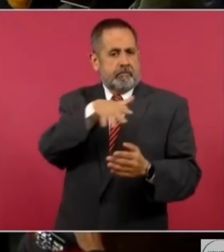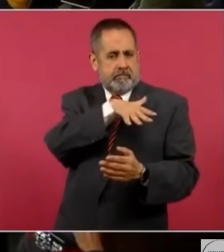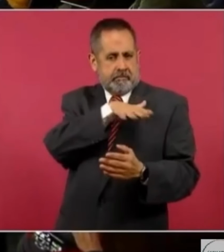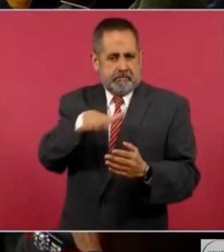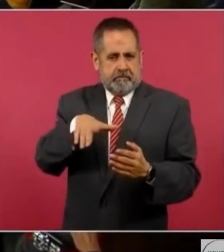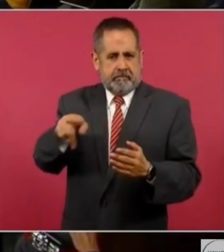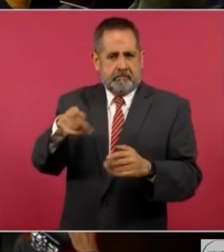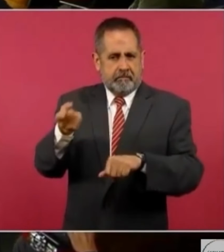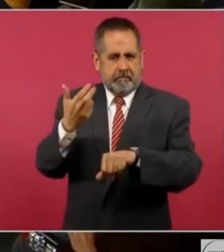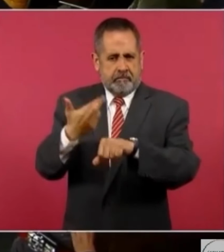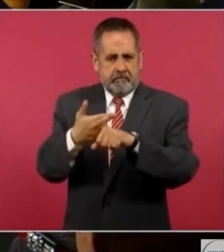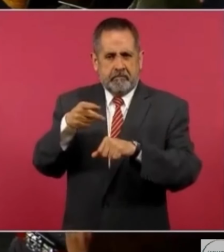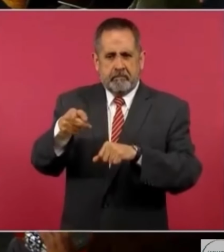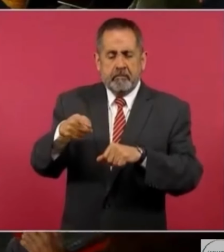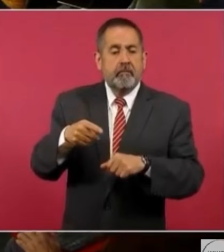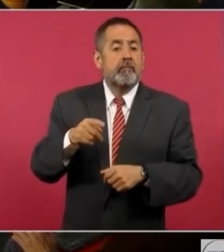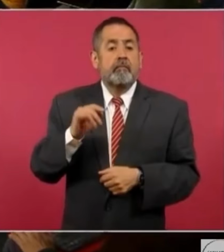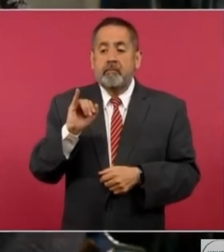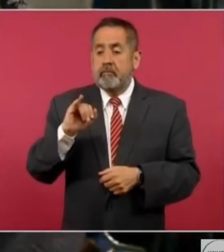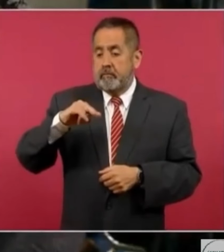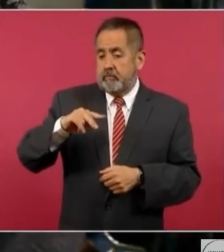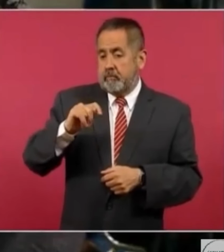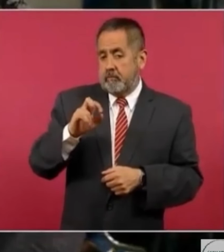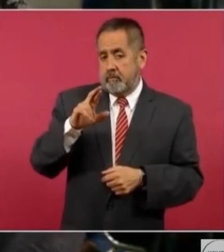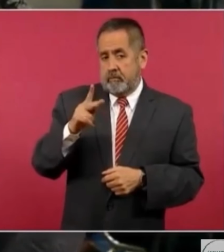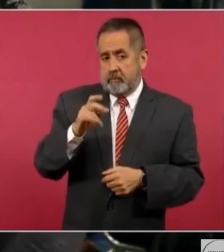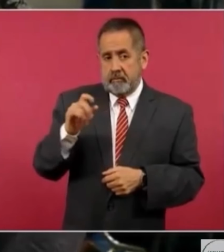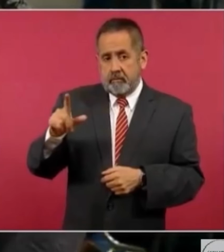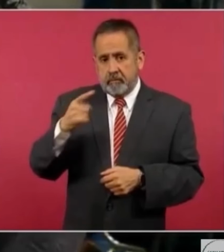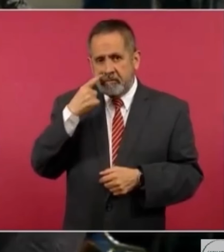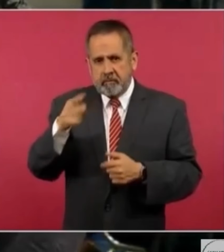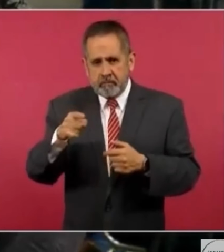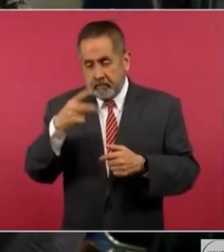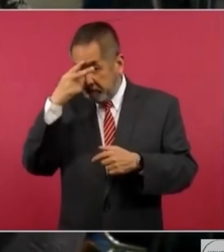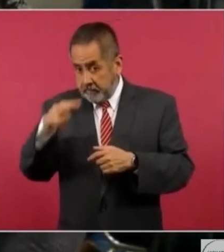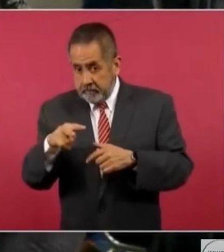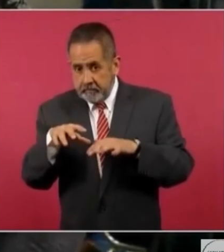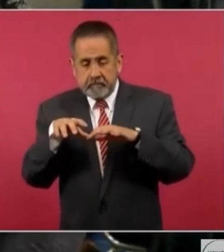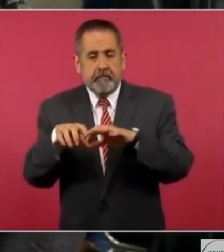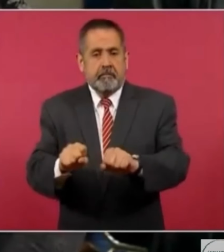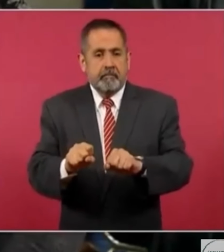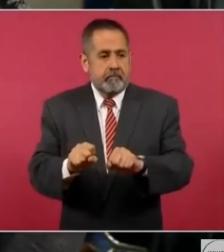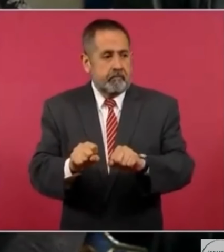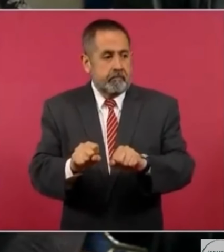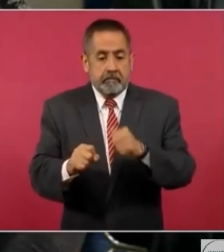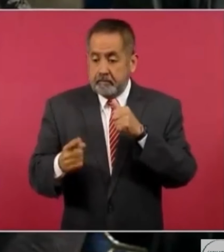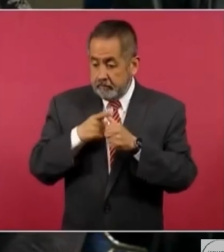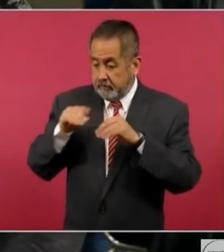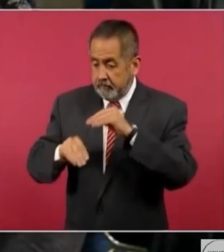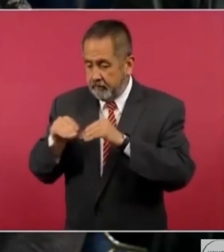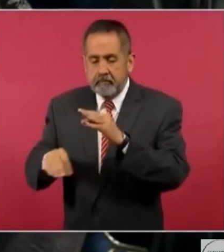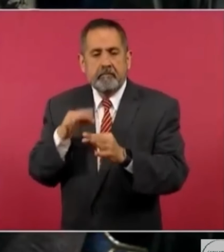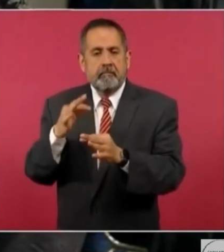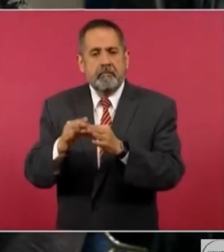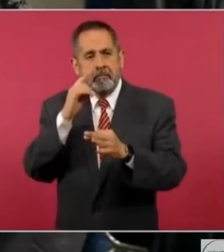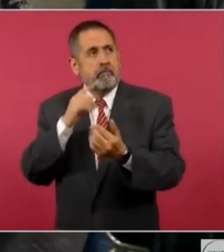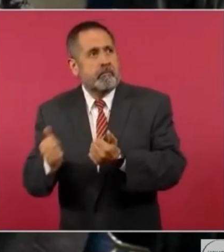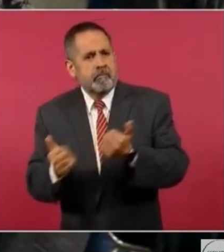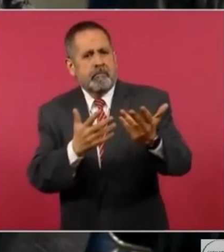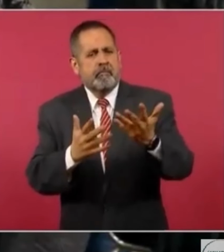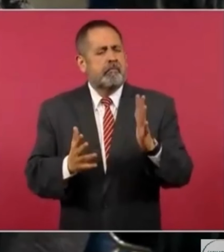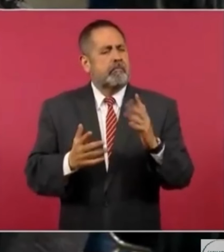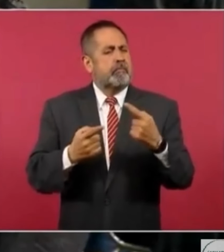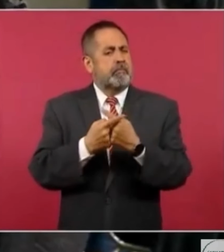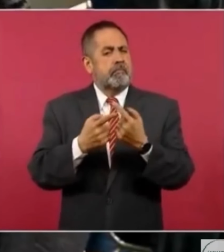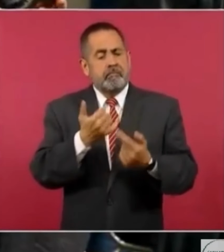muestra que la Interpol México cumplimentó la orden de aprehensión después de que ya se capturó a Ovidio Guzmán con fines de extradición. Entonces,